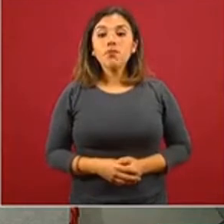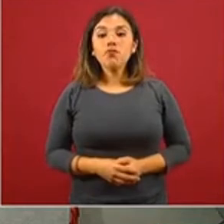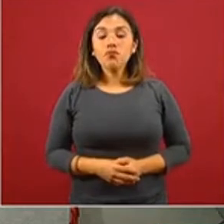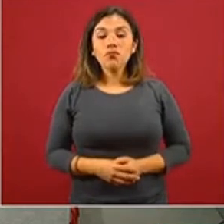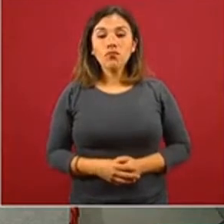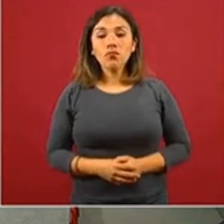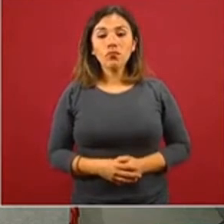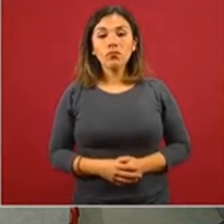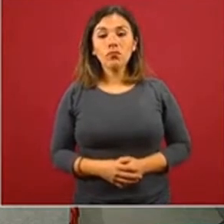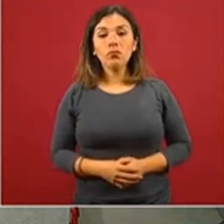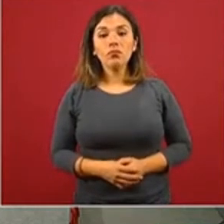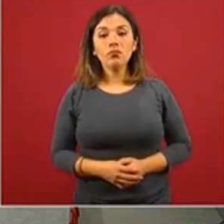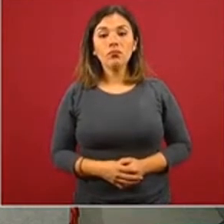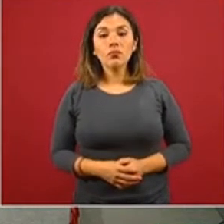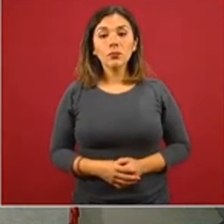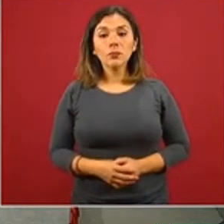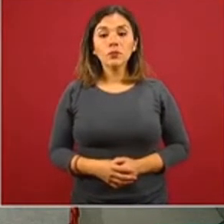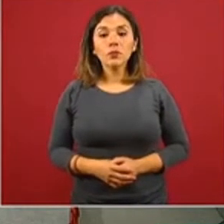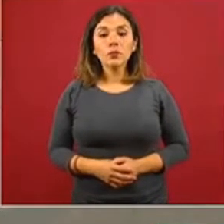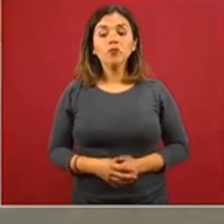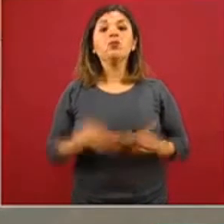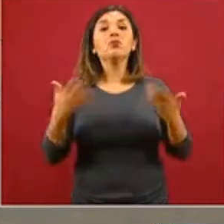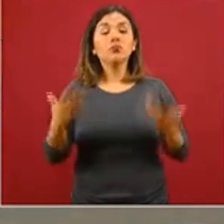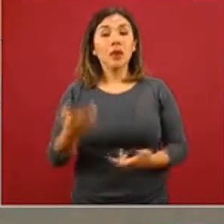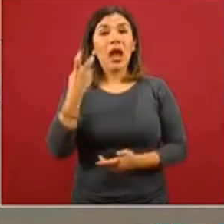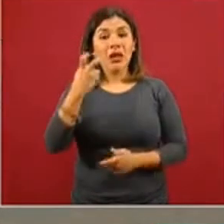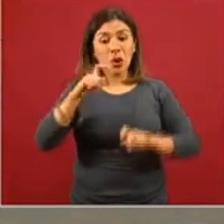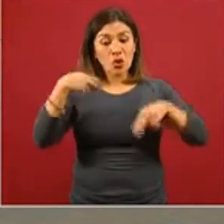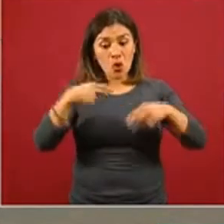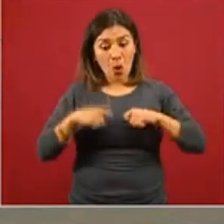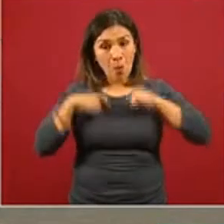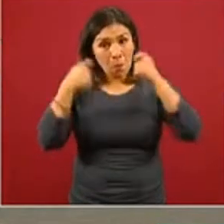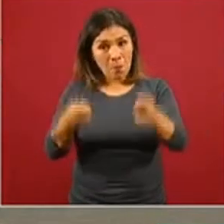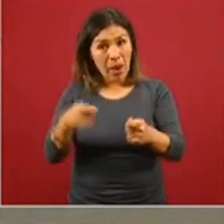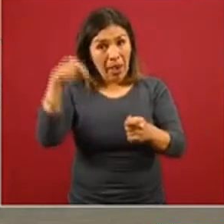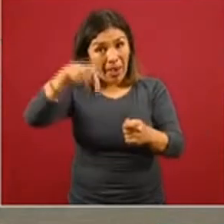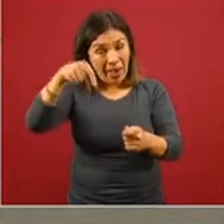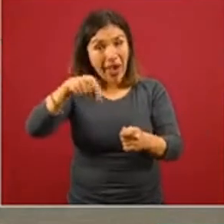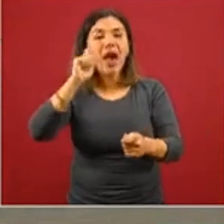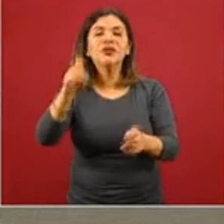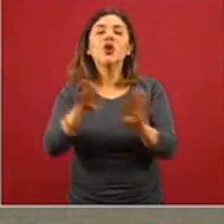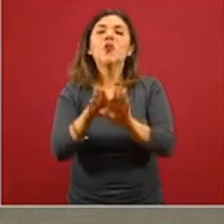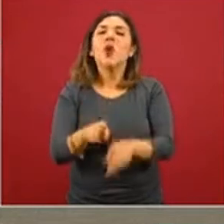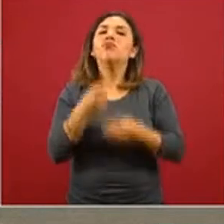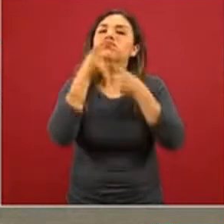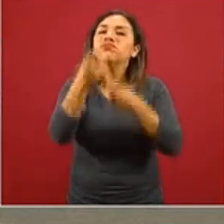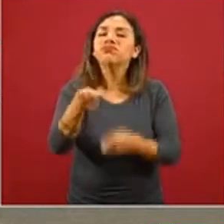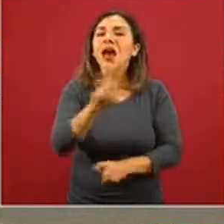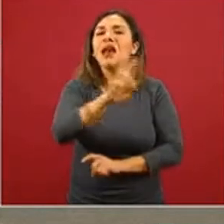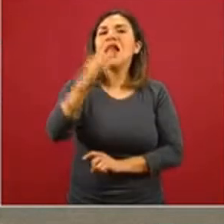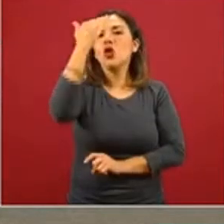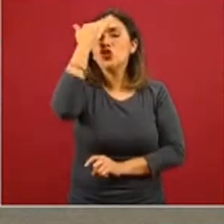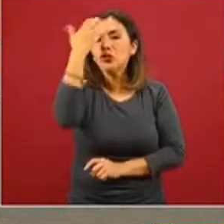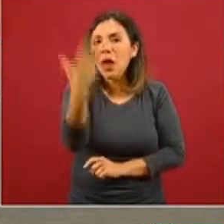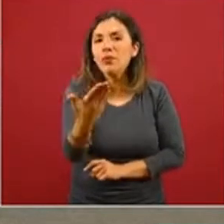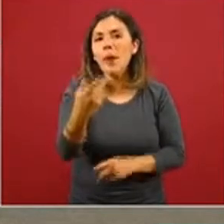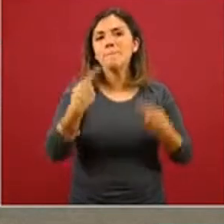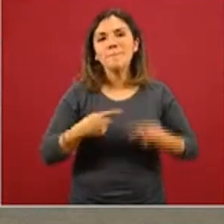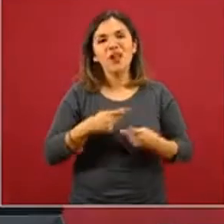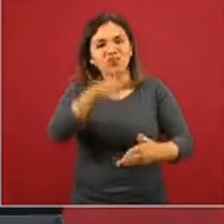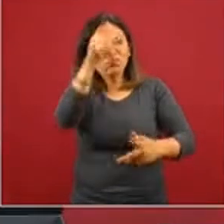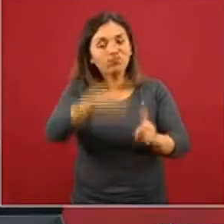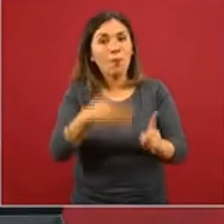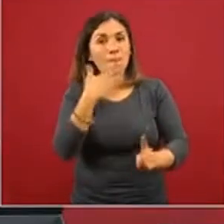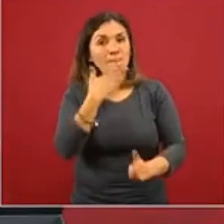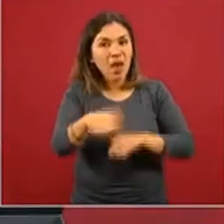Esta mención. Claro. La mención en sí misma pues simplemente es un reconocimiento de mérito, pero